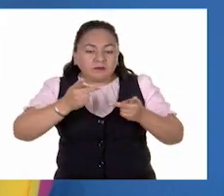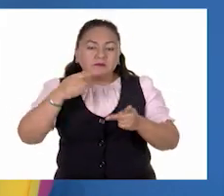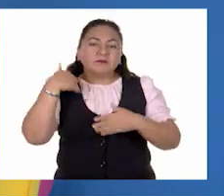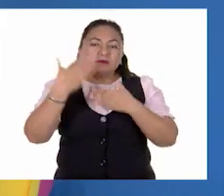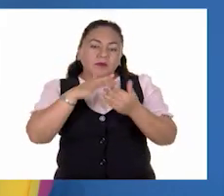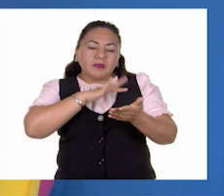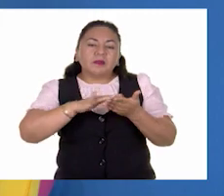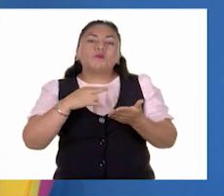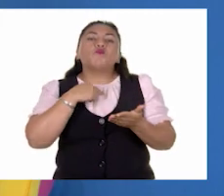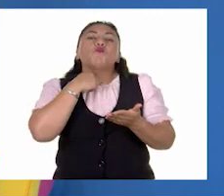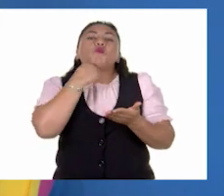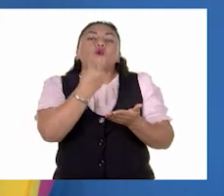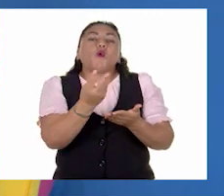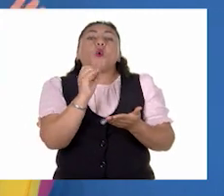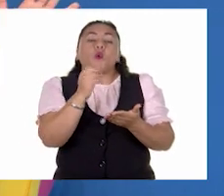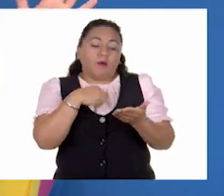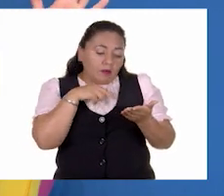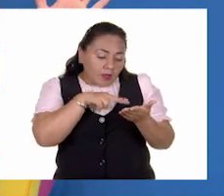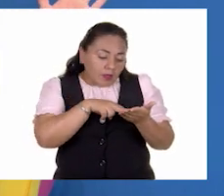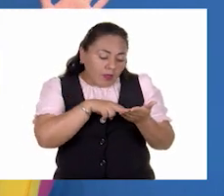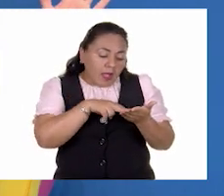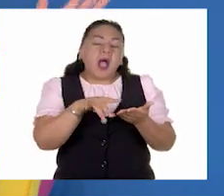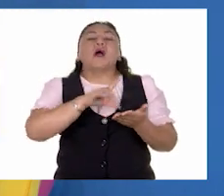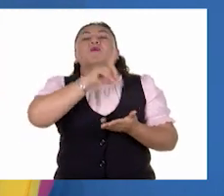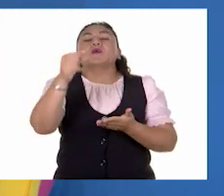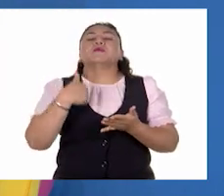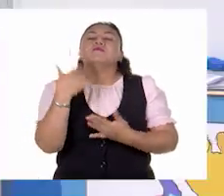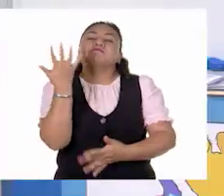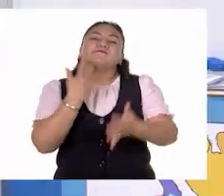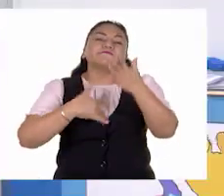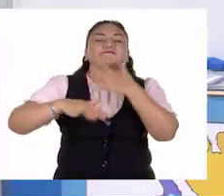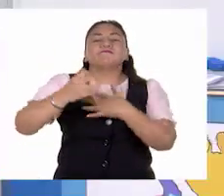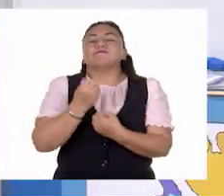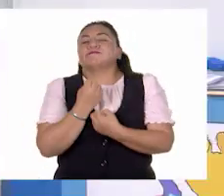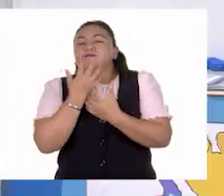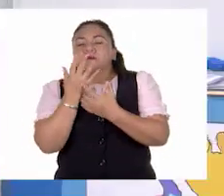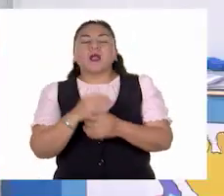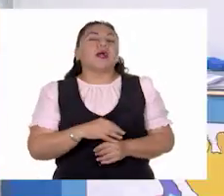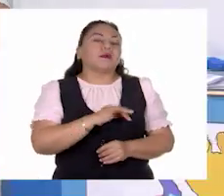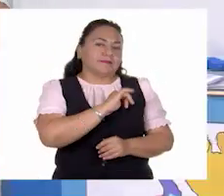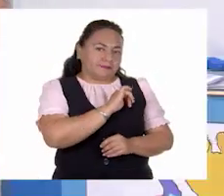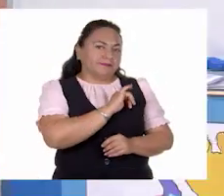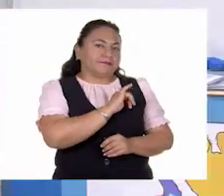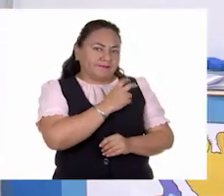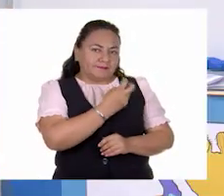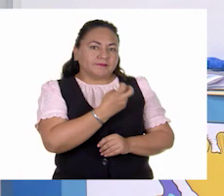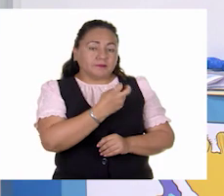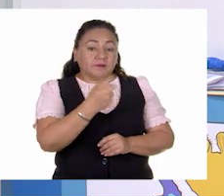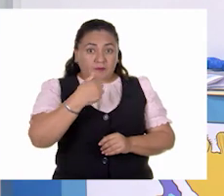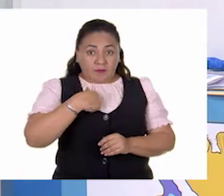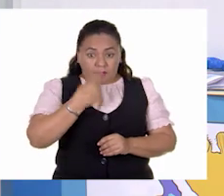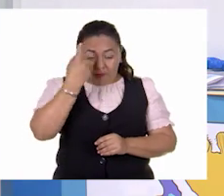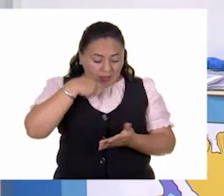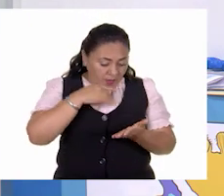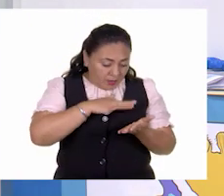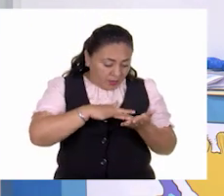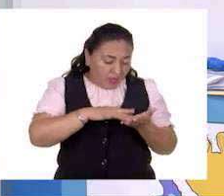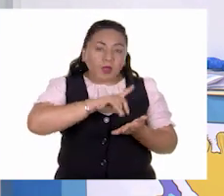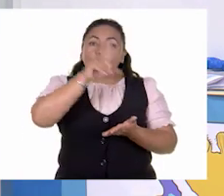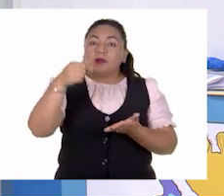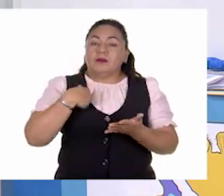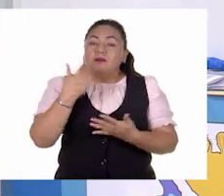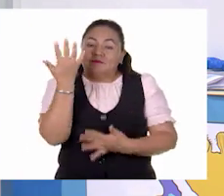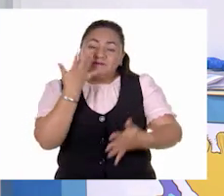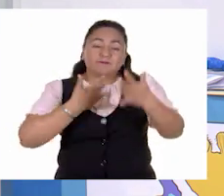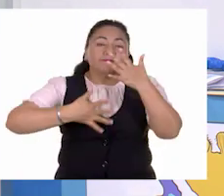lectura en voz alta de algún poema que nos guste, ¿eso sí? Así es, Larisa, así es. Y para leer en voz alta un poema